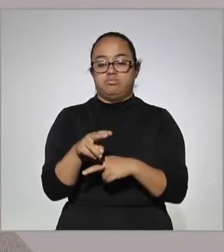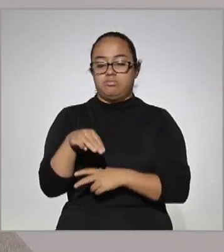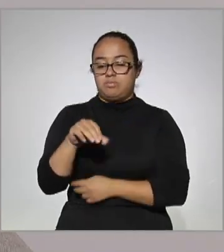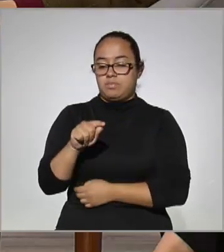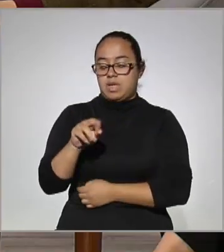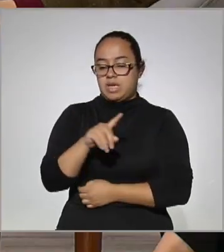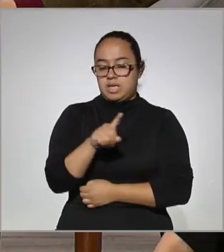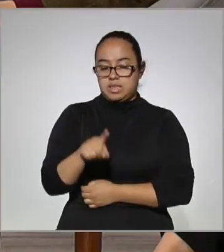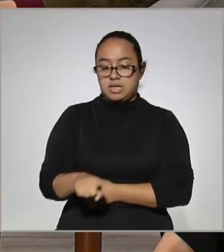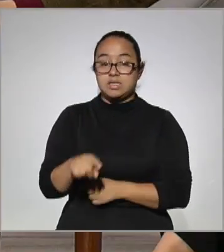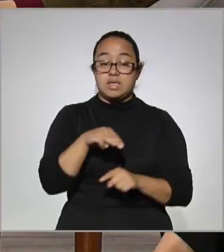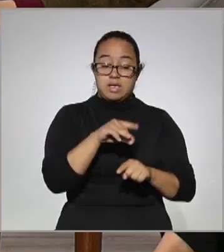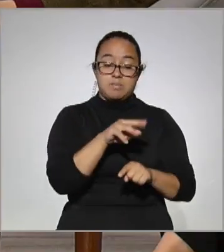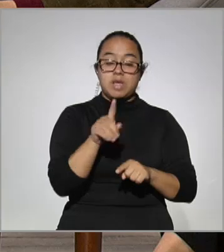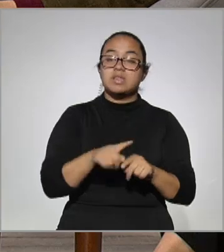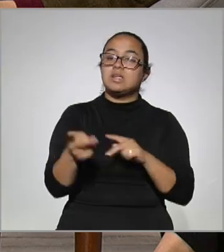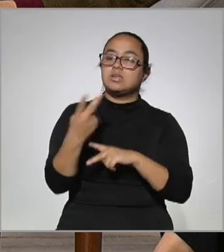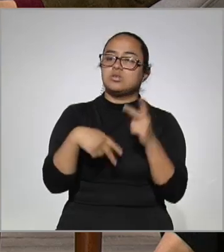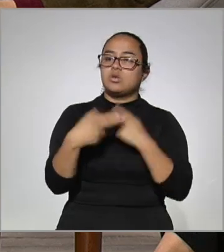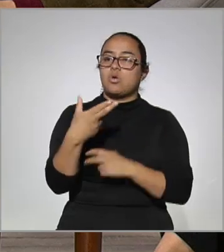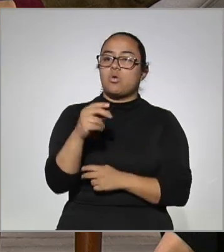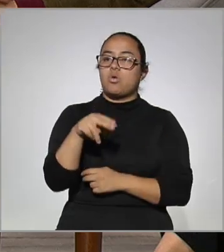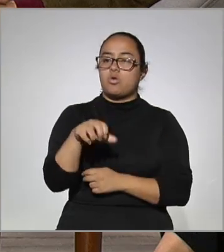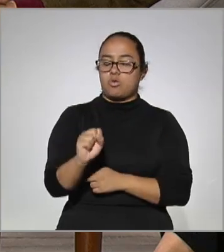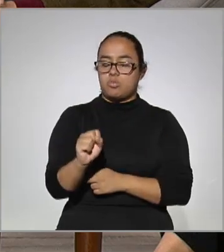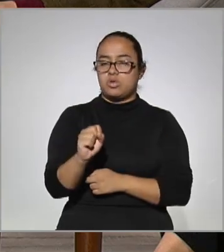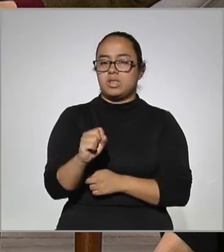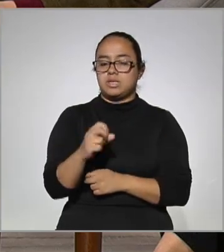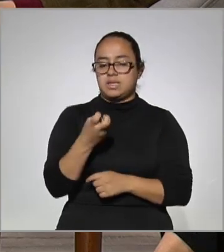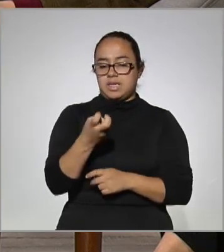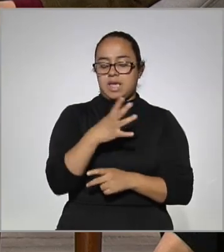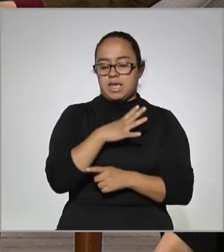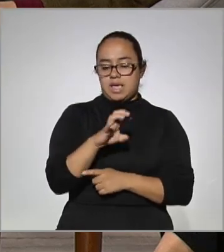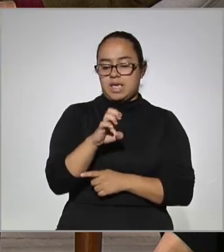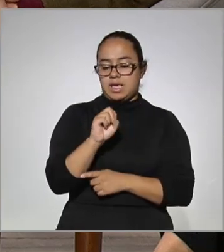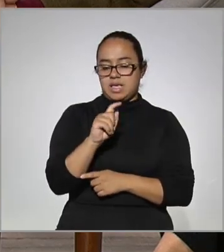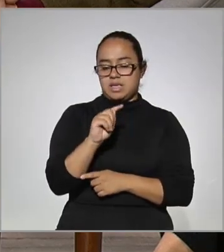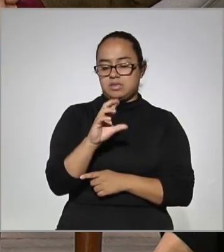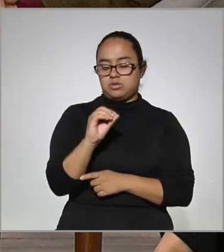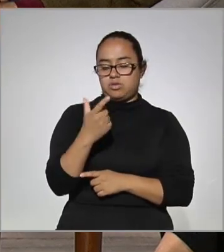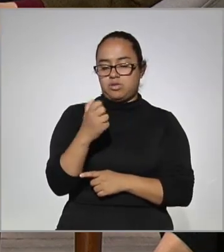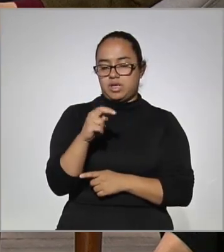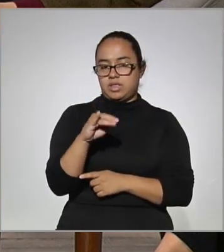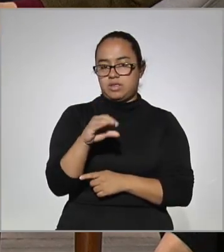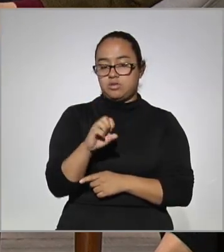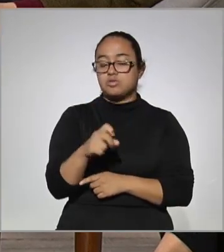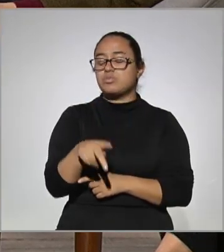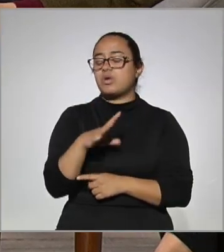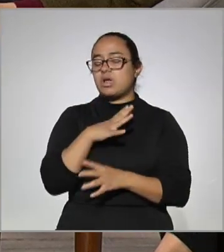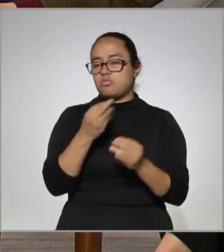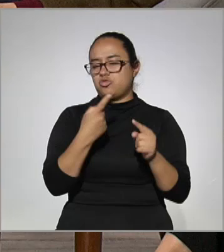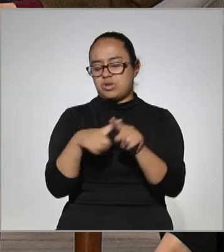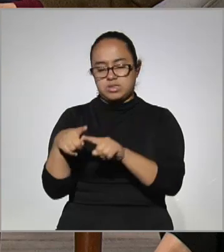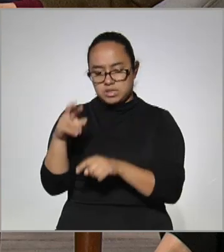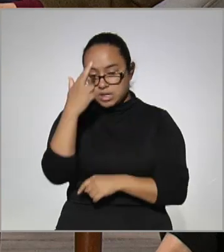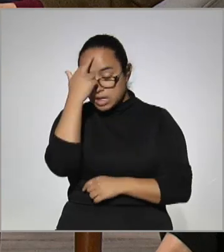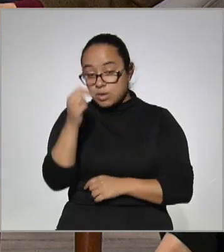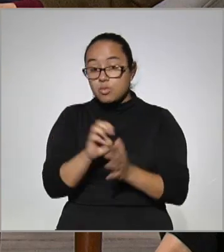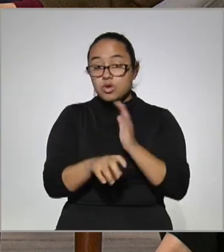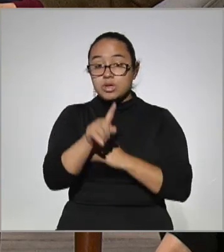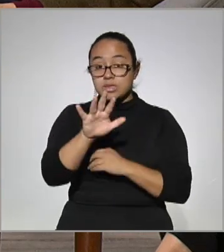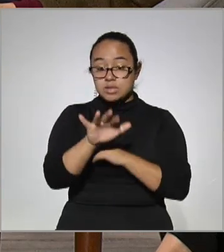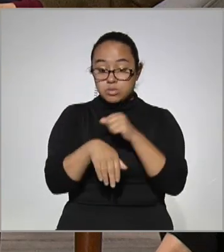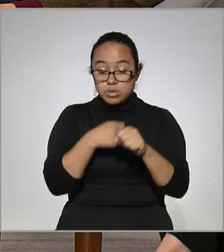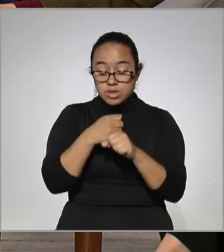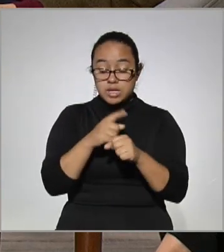porque la matriz responde a hormonas y responde a hormonas estrogénicas, pero puede ser el conjunto de varios factores. Okay. Lo que sí es importante es que si tienes 50 años y